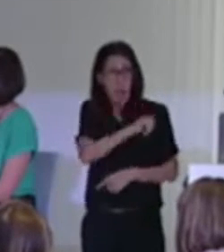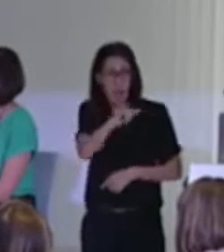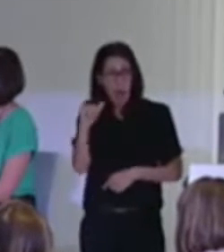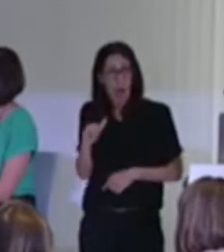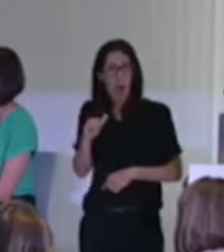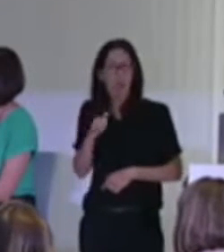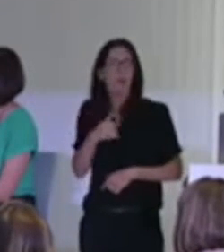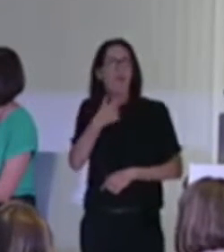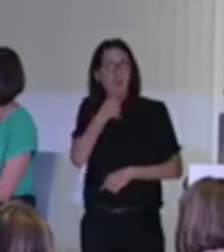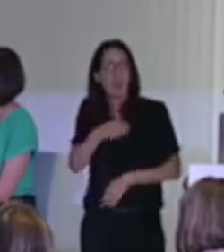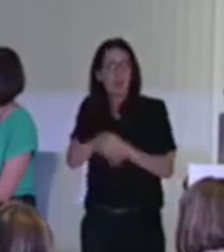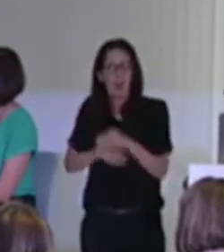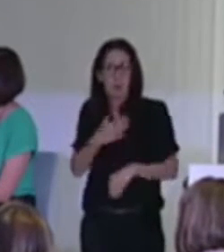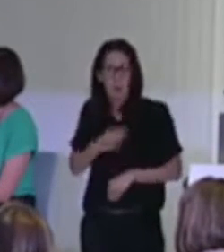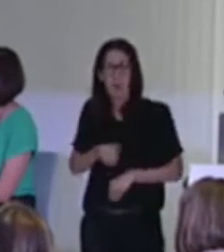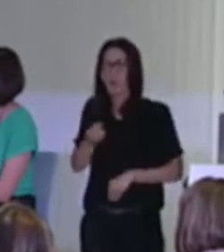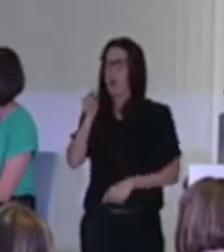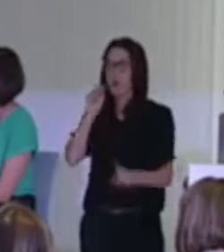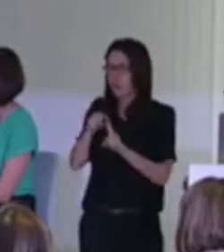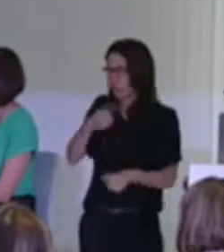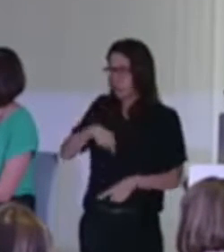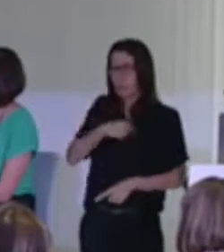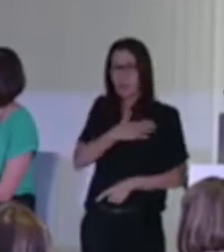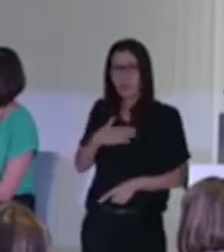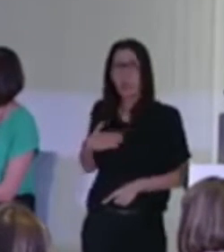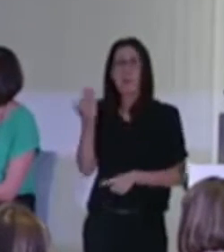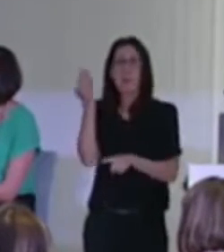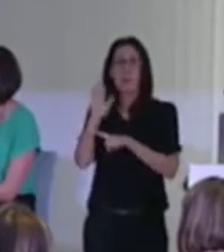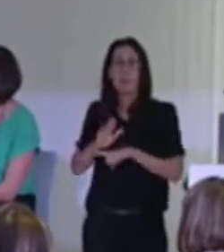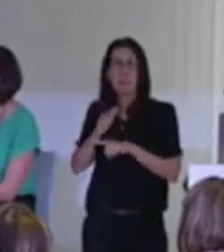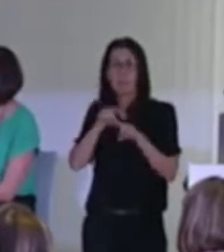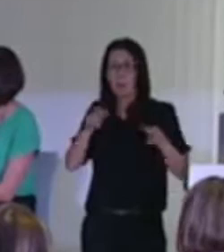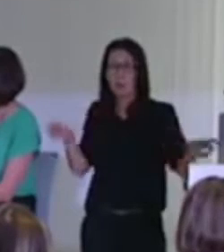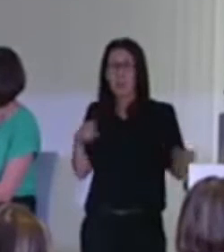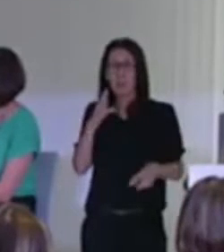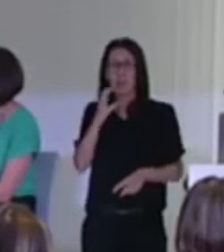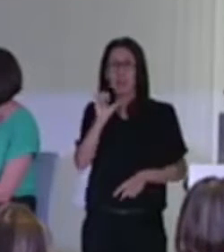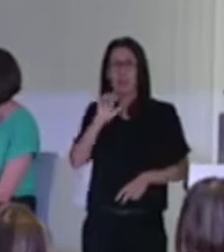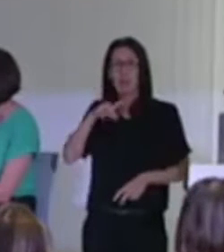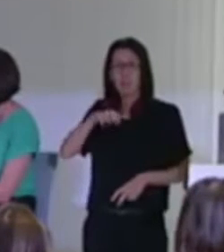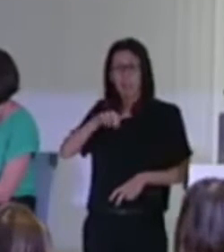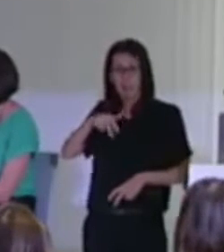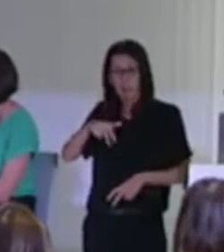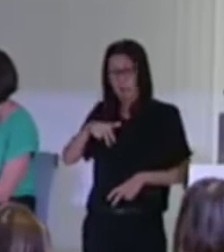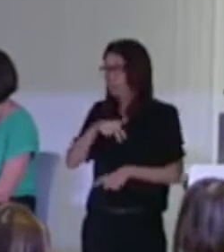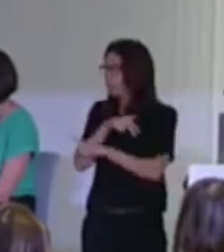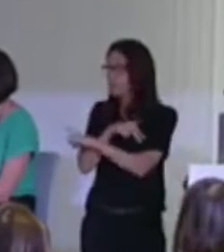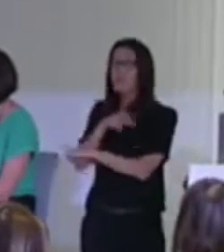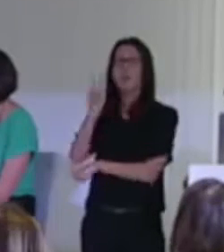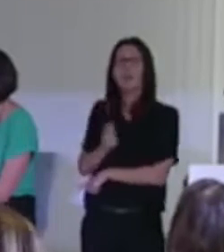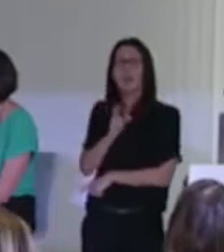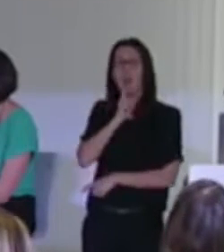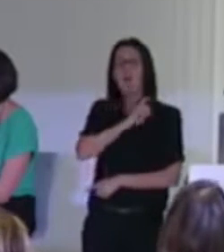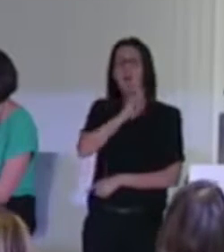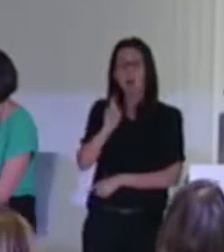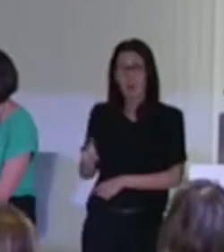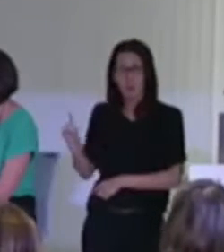que es lo que queremos. Nos va a presentar la mesa Carmen García, de la Fundación